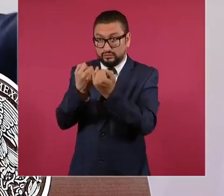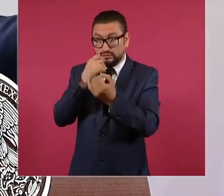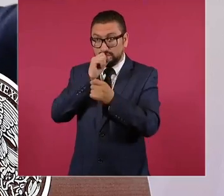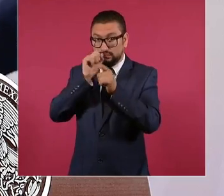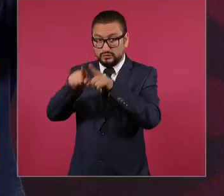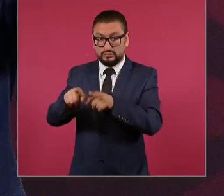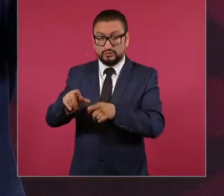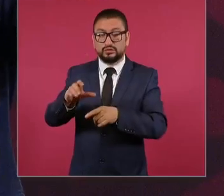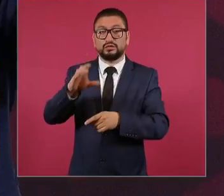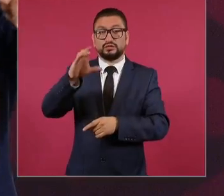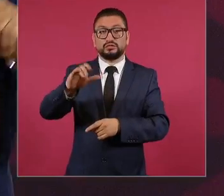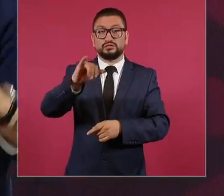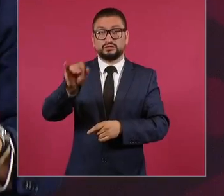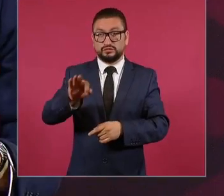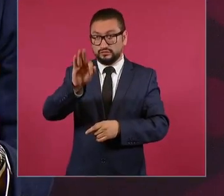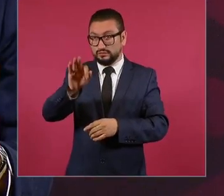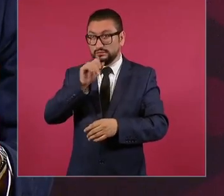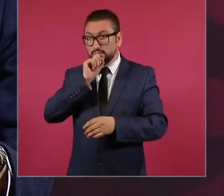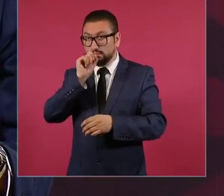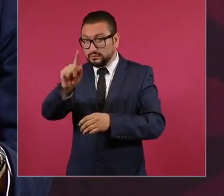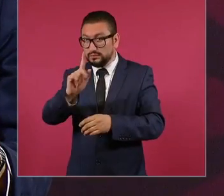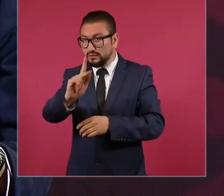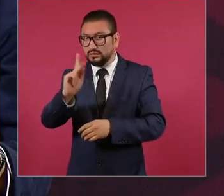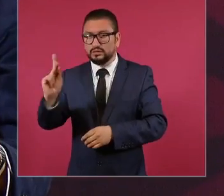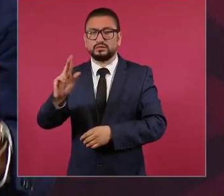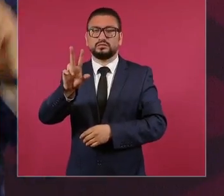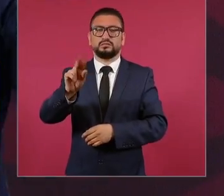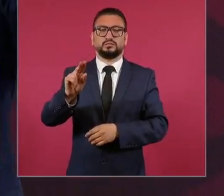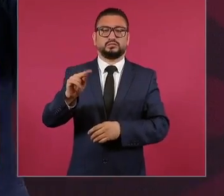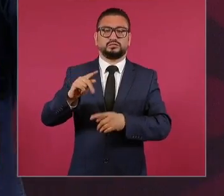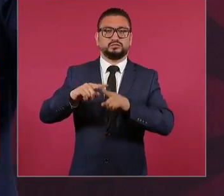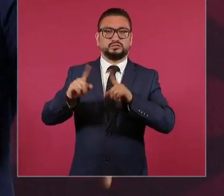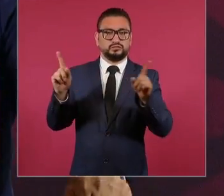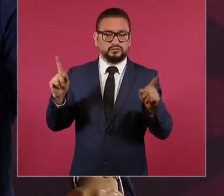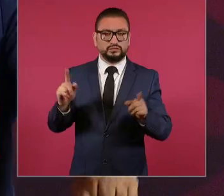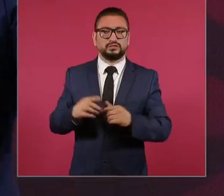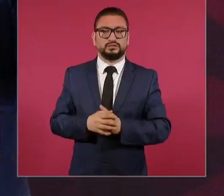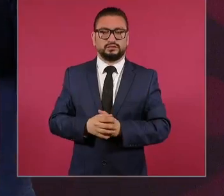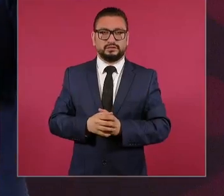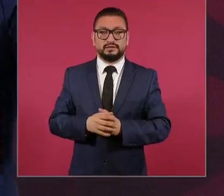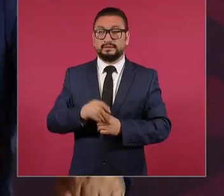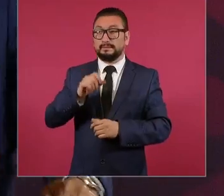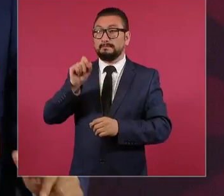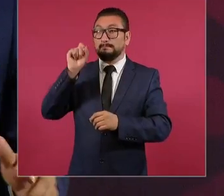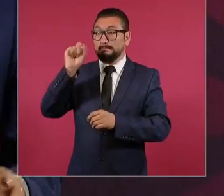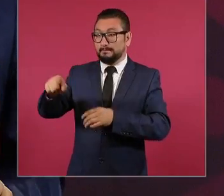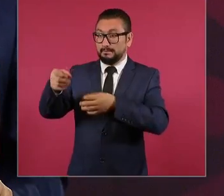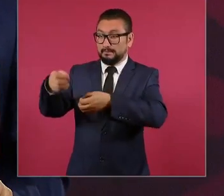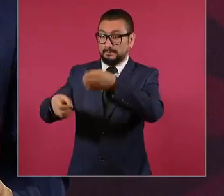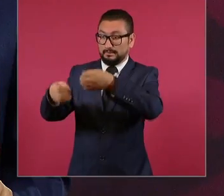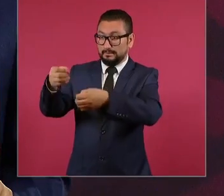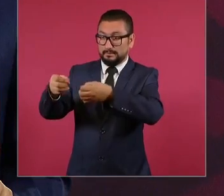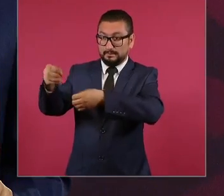el Consejo de la Judicatura, de los mismos ministros.